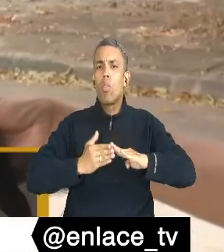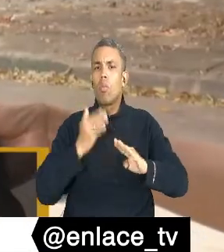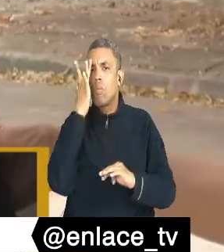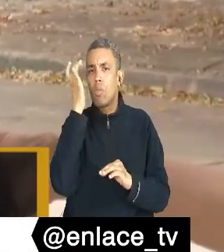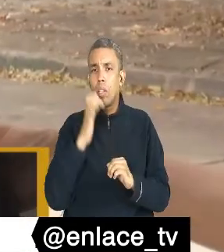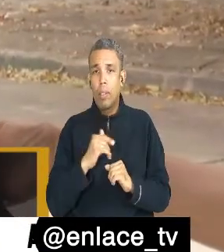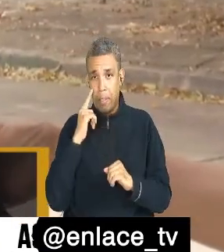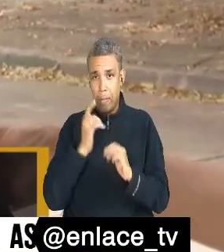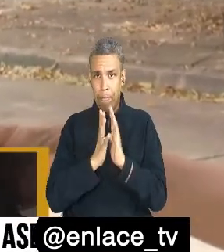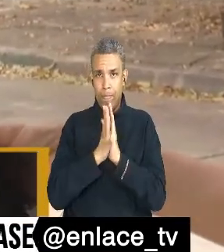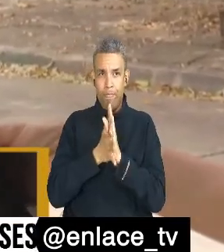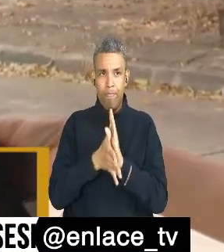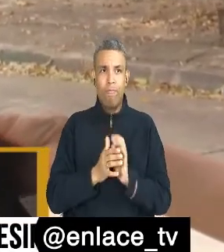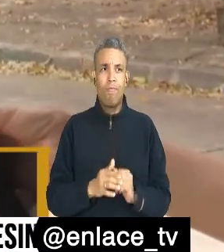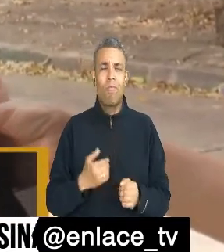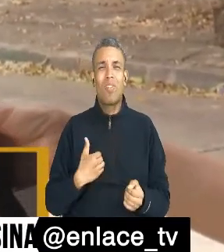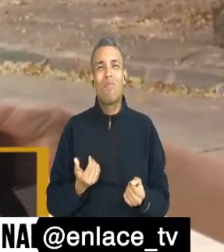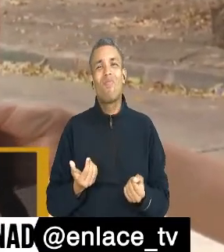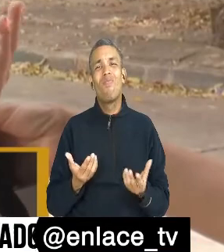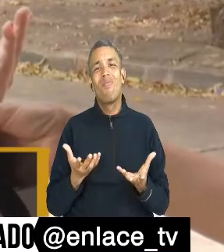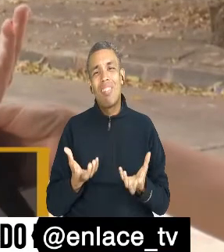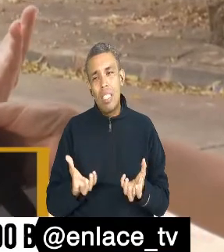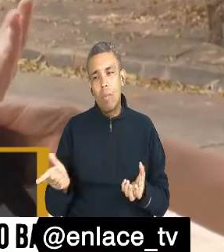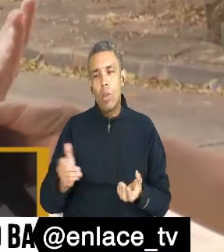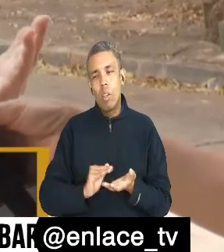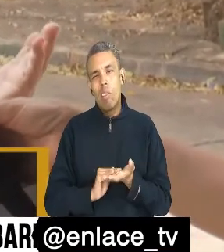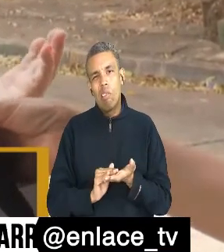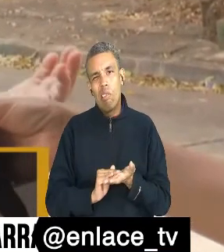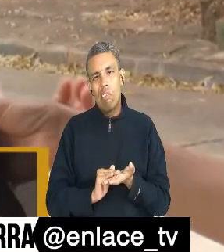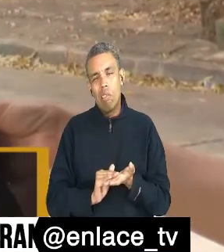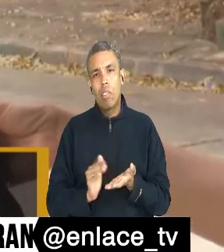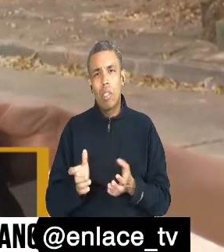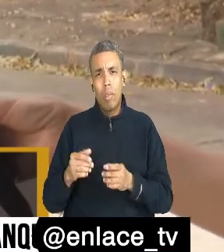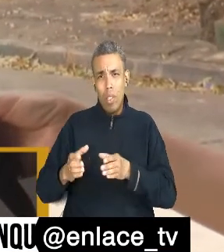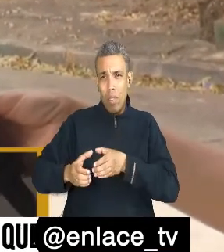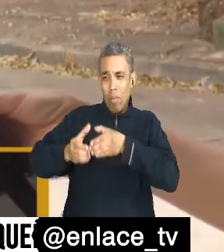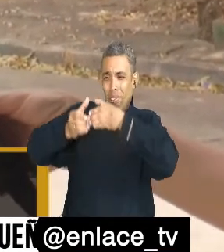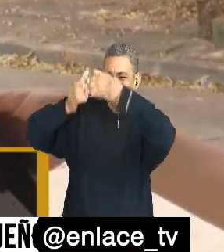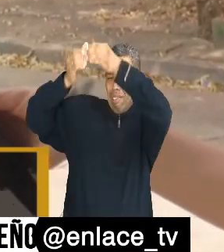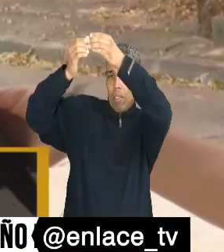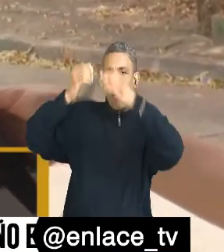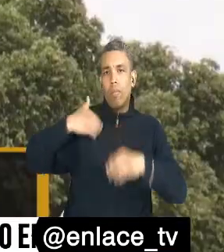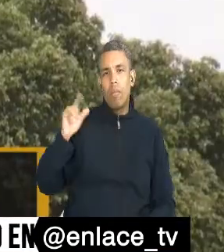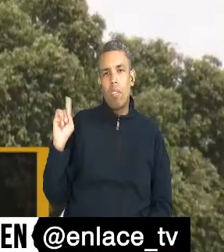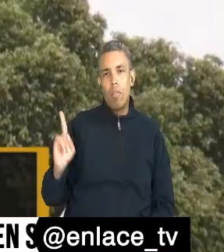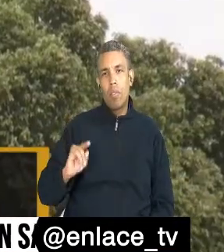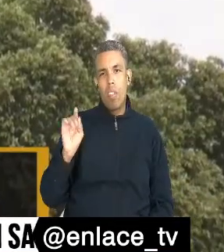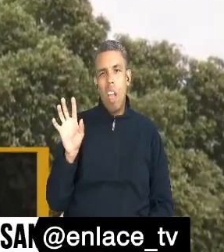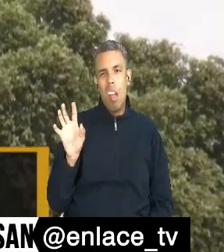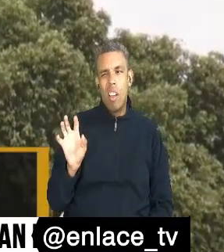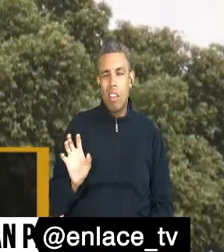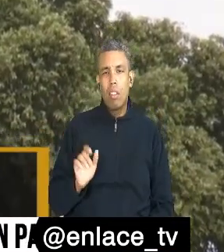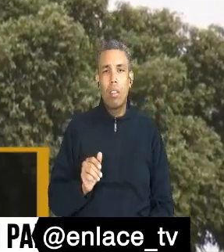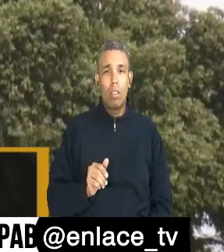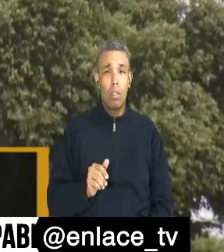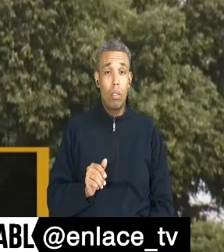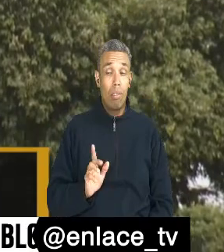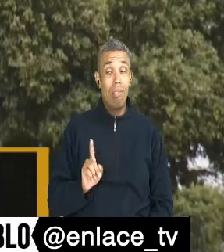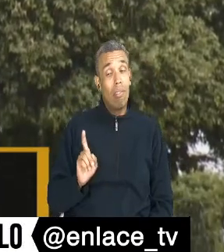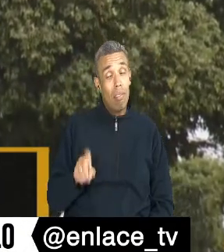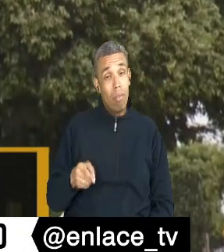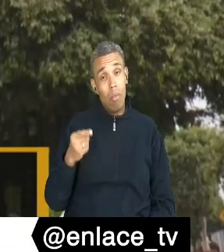que queremos nosotros es que arreglen ese o cambien ese poste, porque es un problema para nosotros los